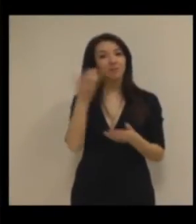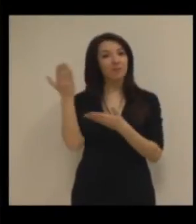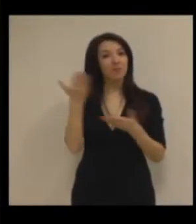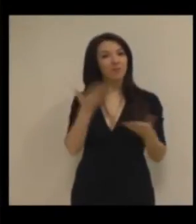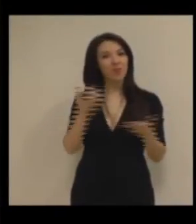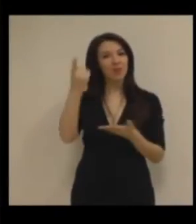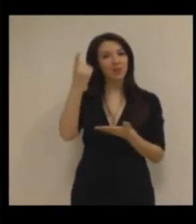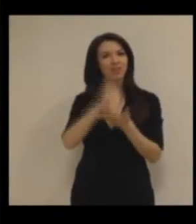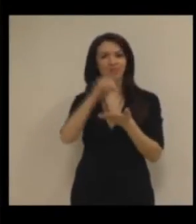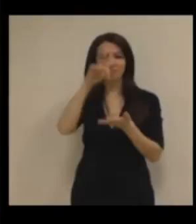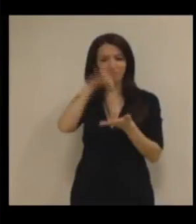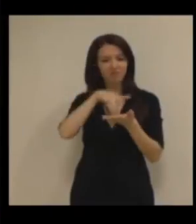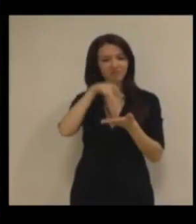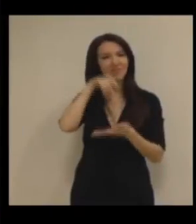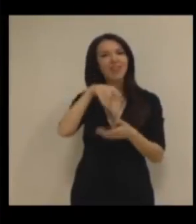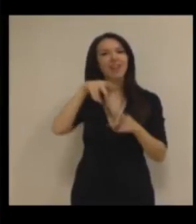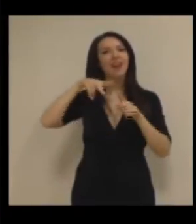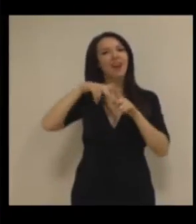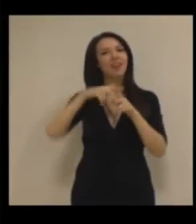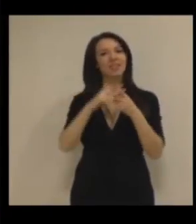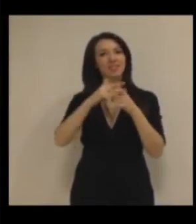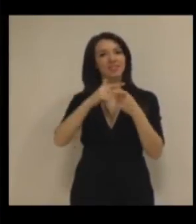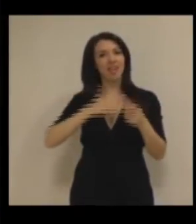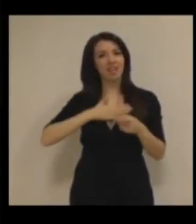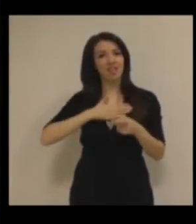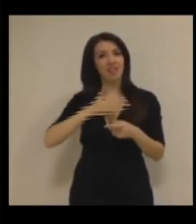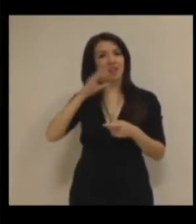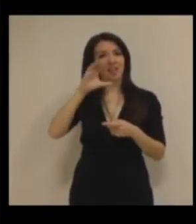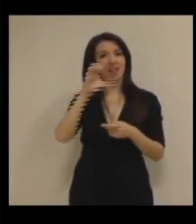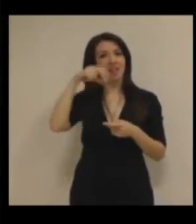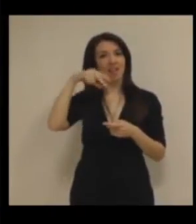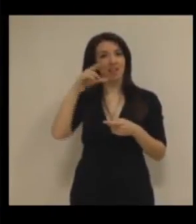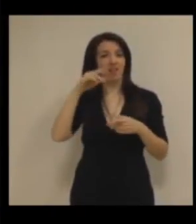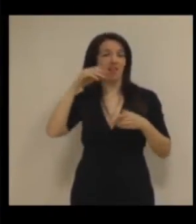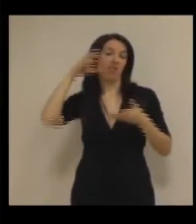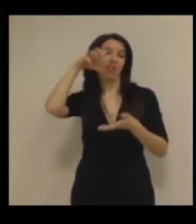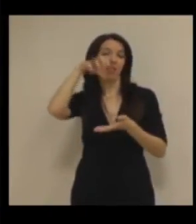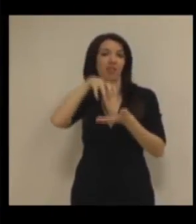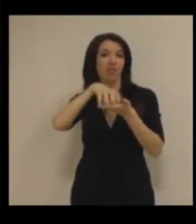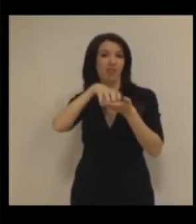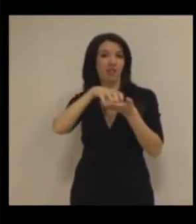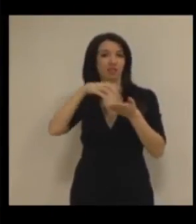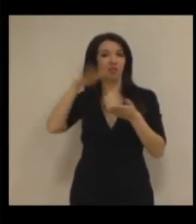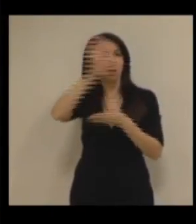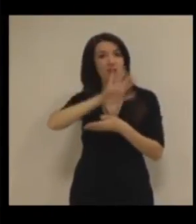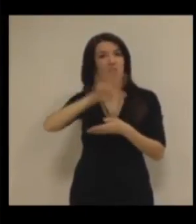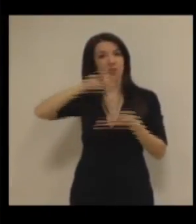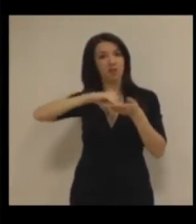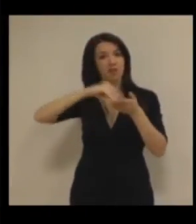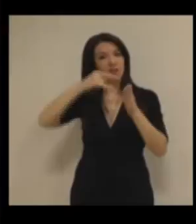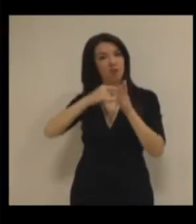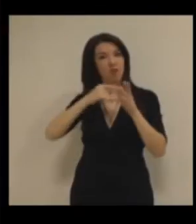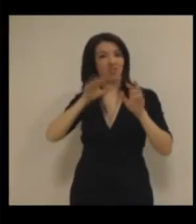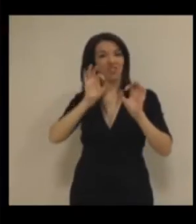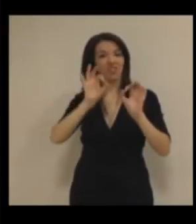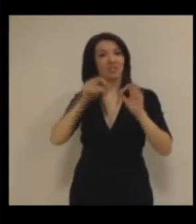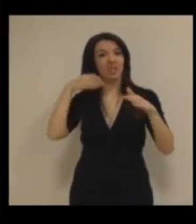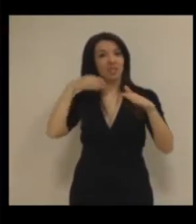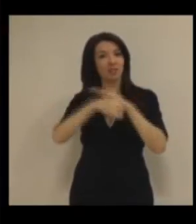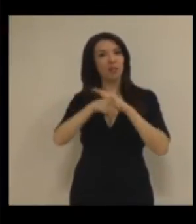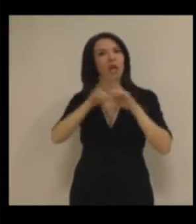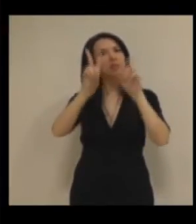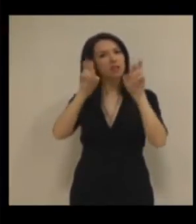bienvenidos de nuevo a uno de los talleres de CENTAC, del Centro Nacional de Tecnologías de la Accesibilidad, además con un tema